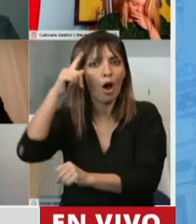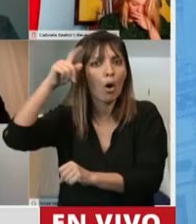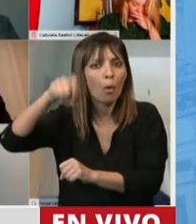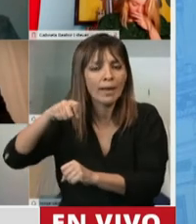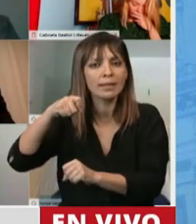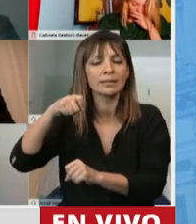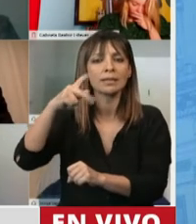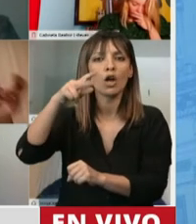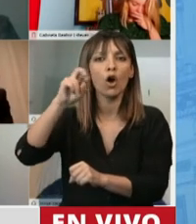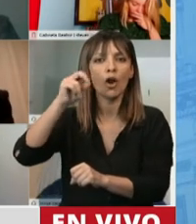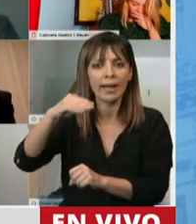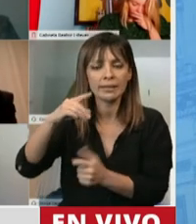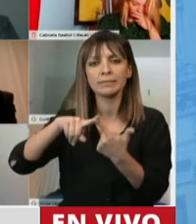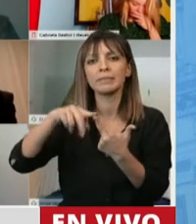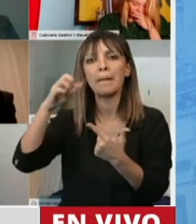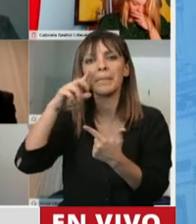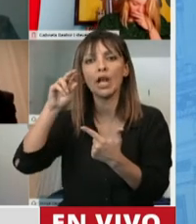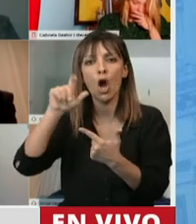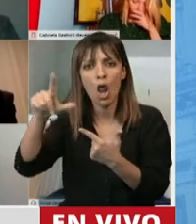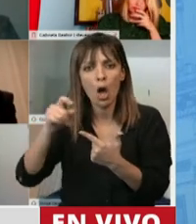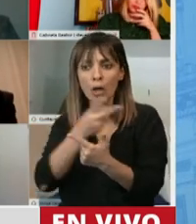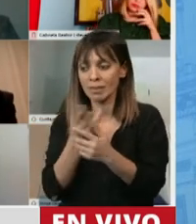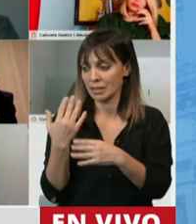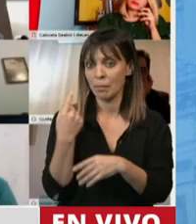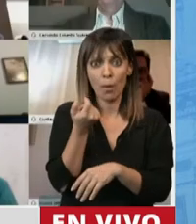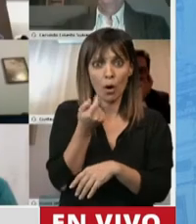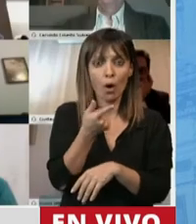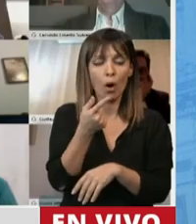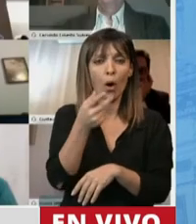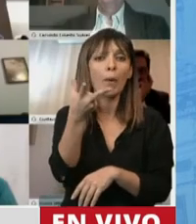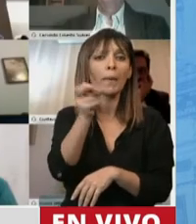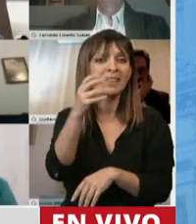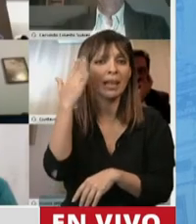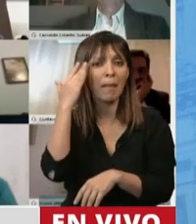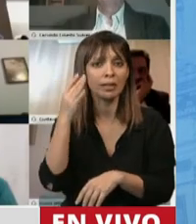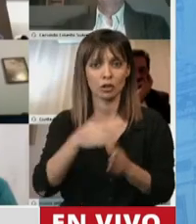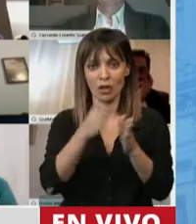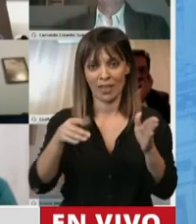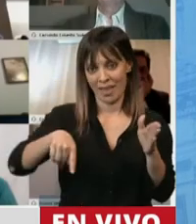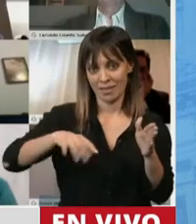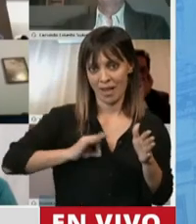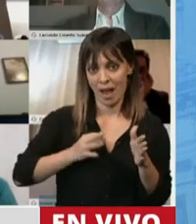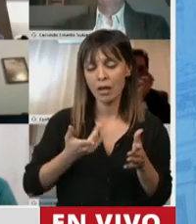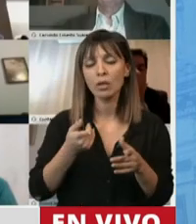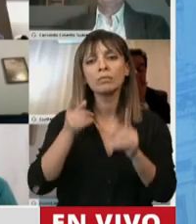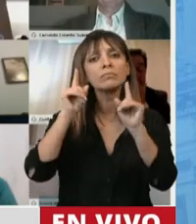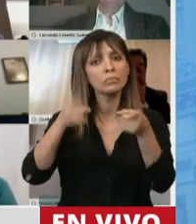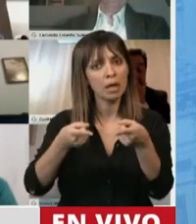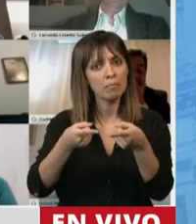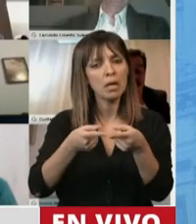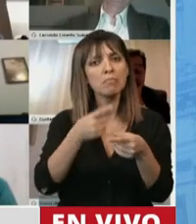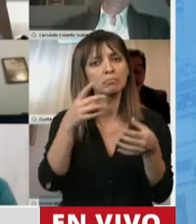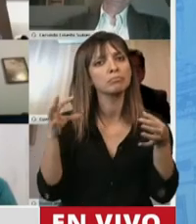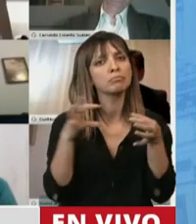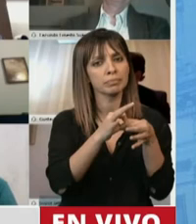Gregorio Corach y Miguel Ángel Pirolo, hace muy poquito, el 20 de marzo del 2020, y acatado por el Ministerio de